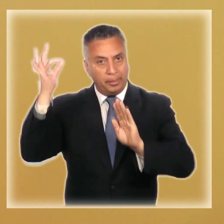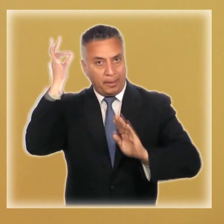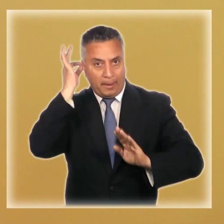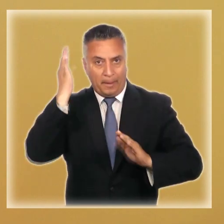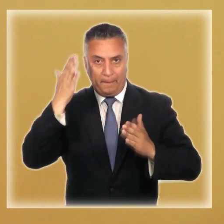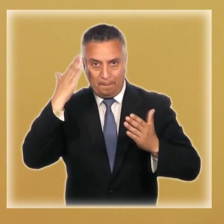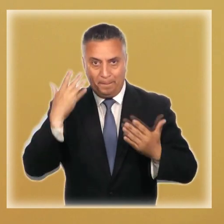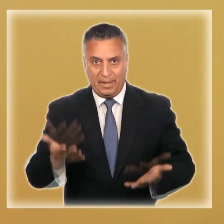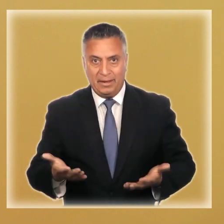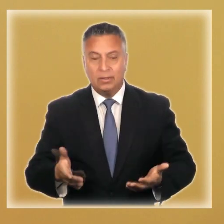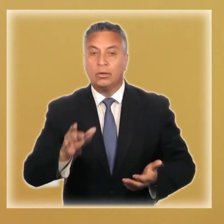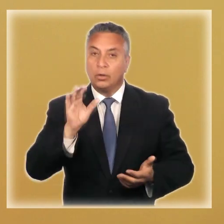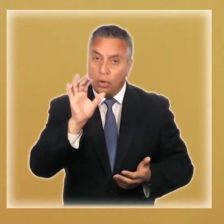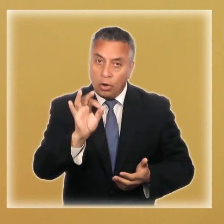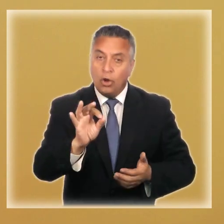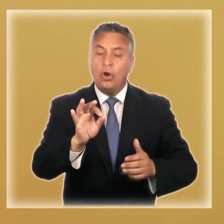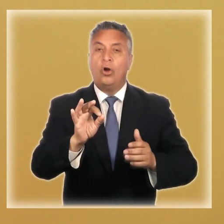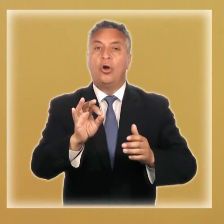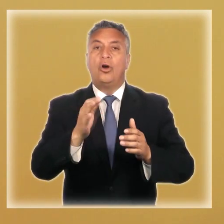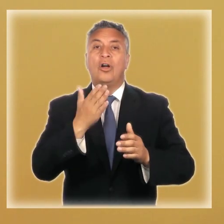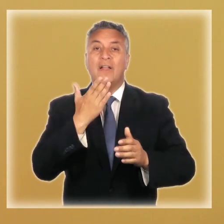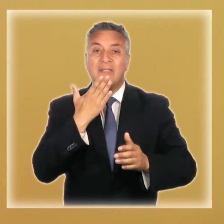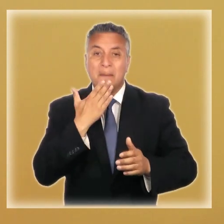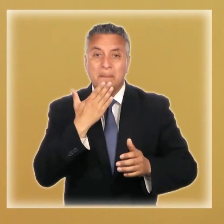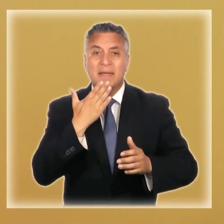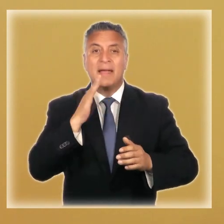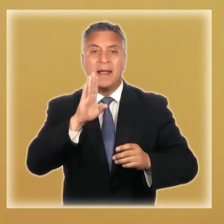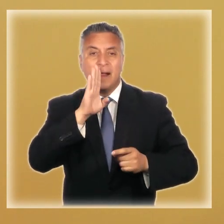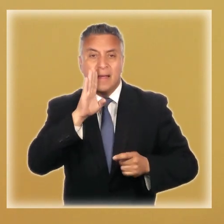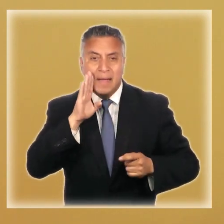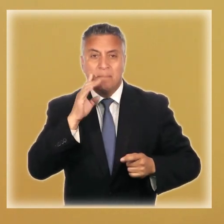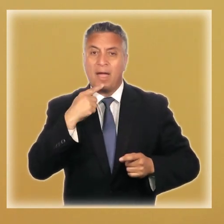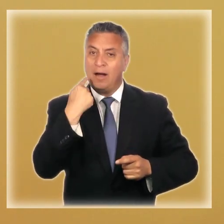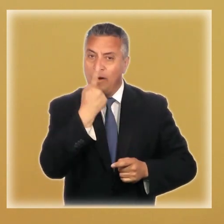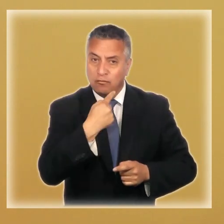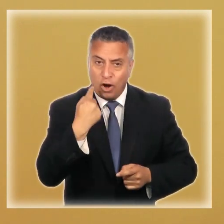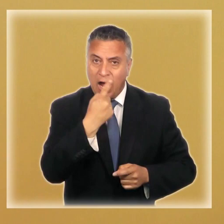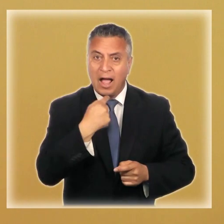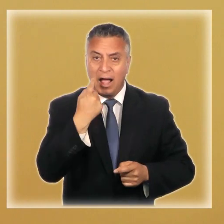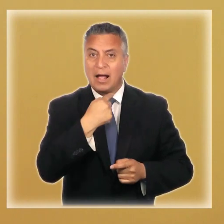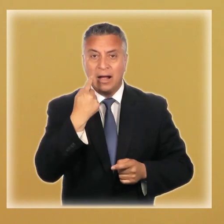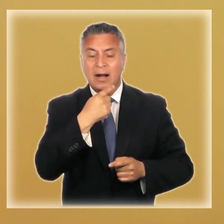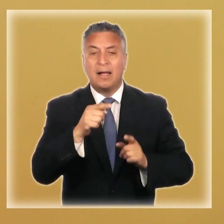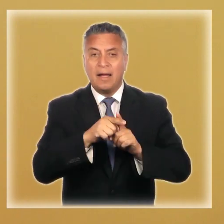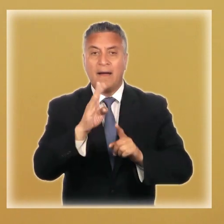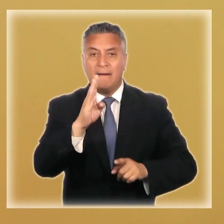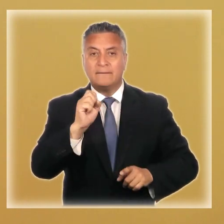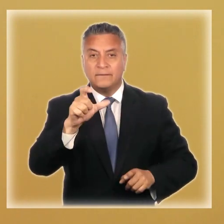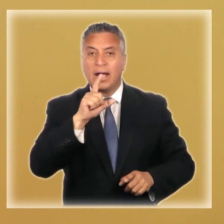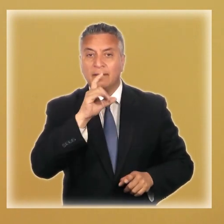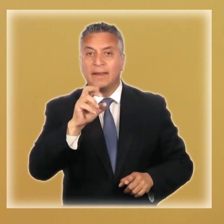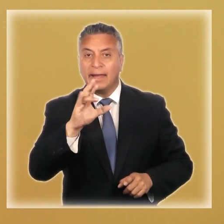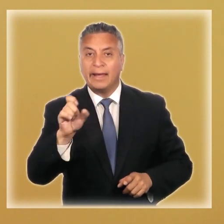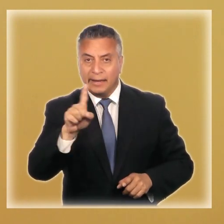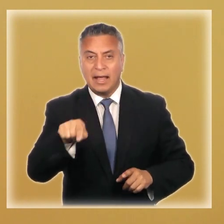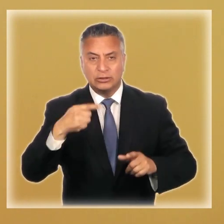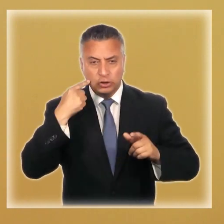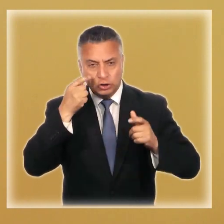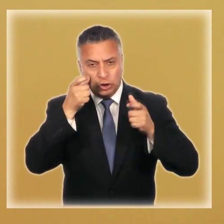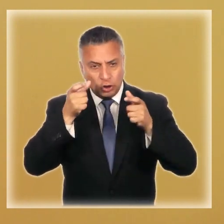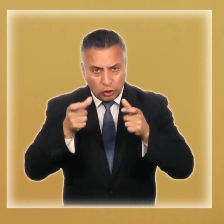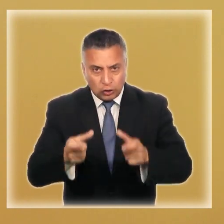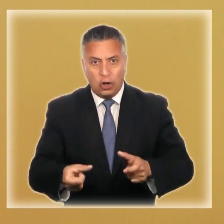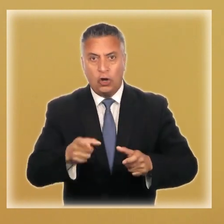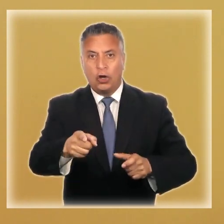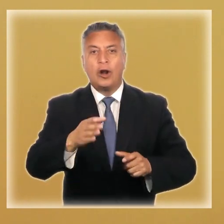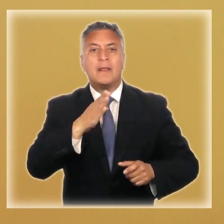pelo. Pero en general, una higiene correcta, ya sea bucal, para mantener nuestras bacterias de la boca en control,